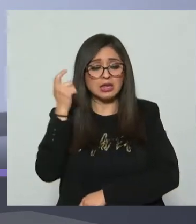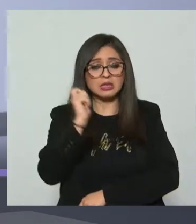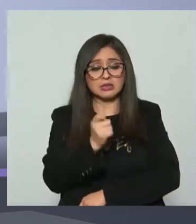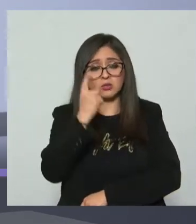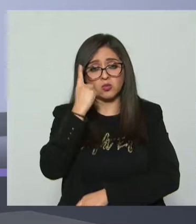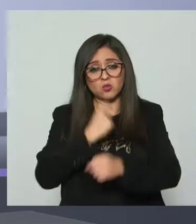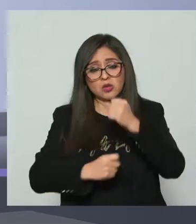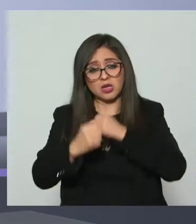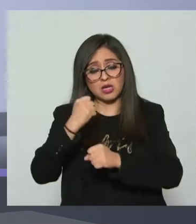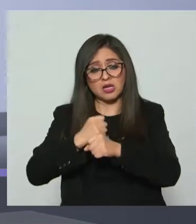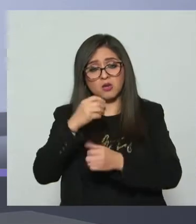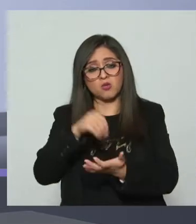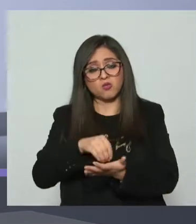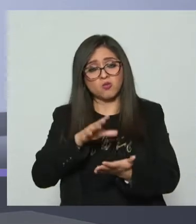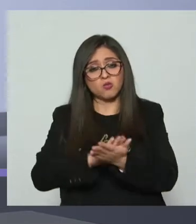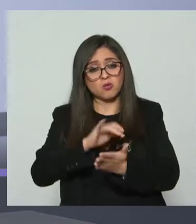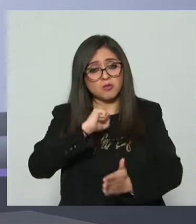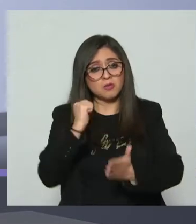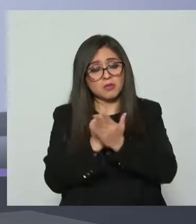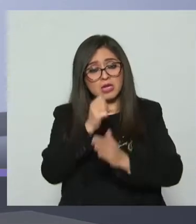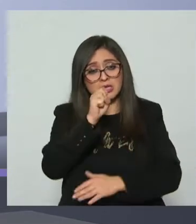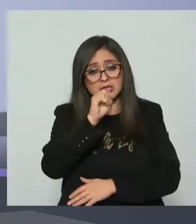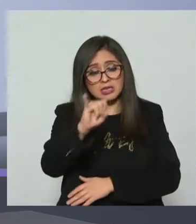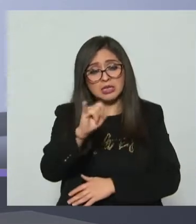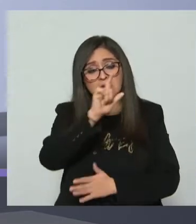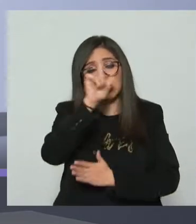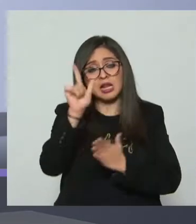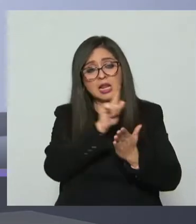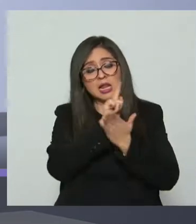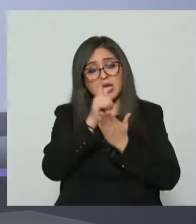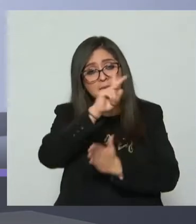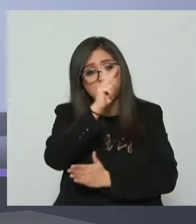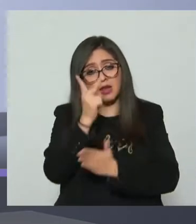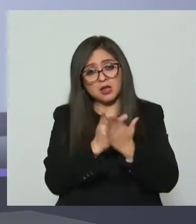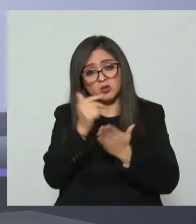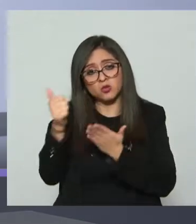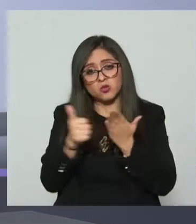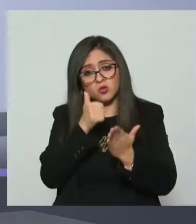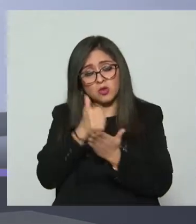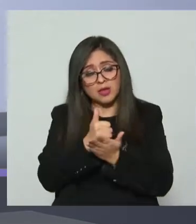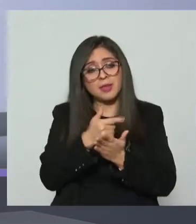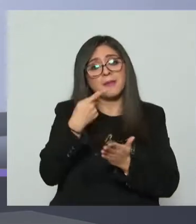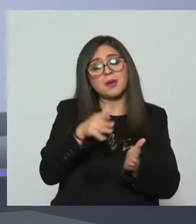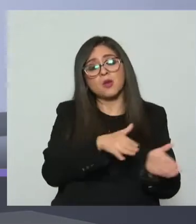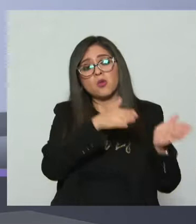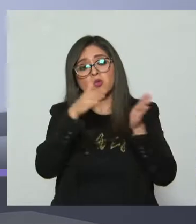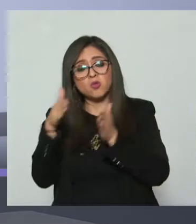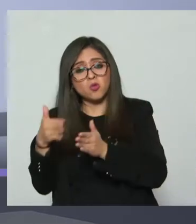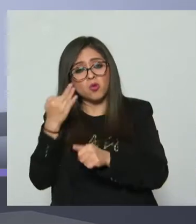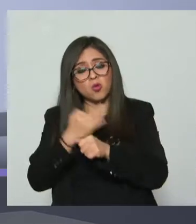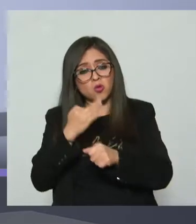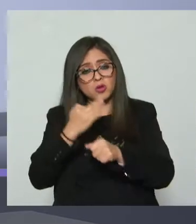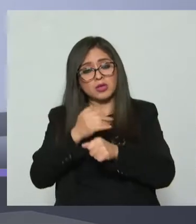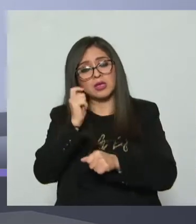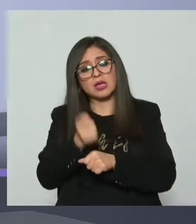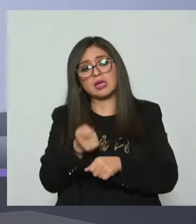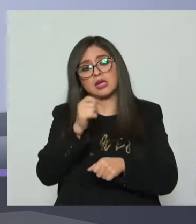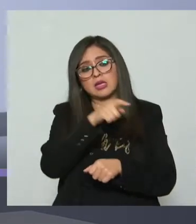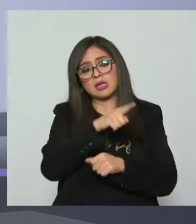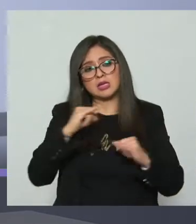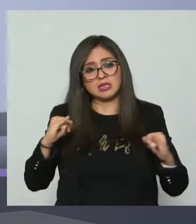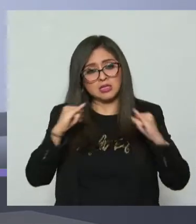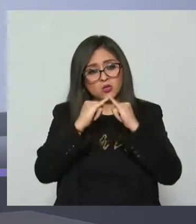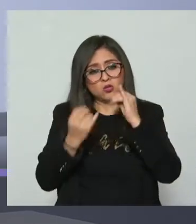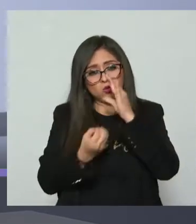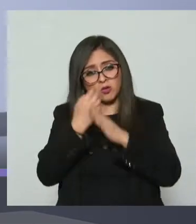Planeación de la ciudad. Esta ley da vida al Instituto de Planeación Democrática de la ciudad y nos falta,